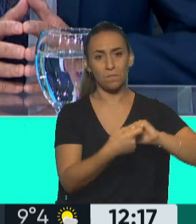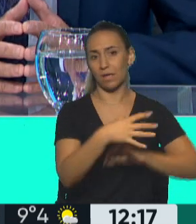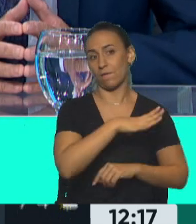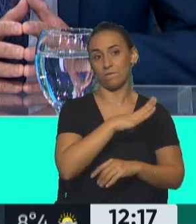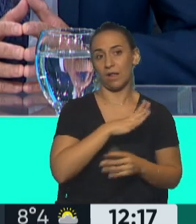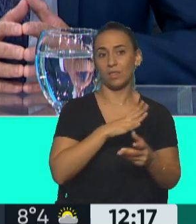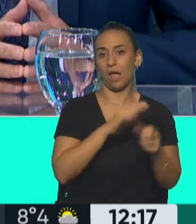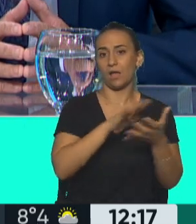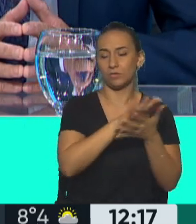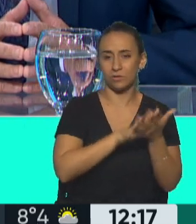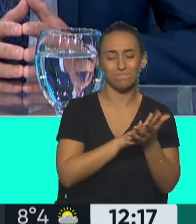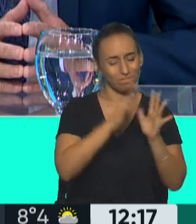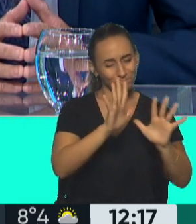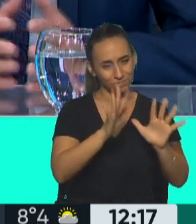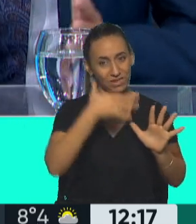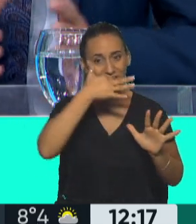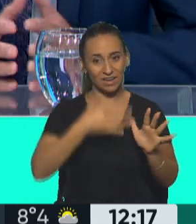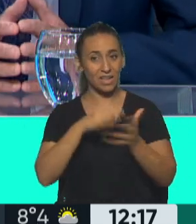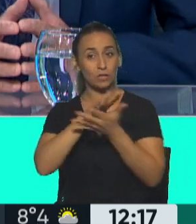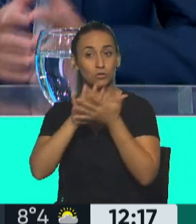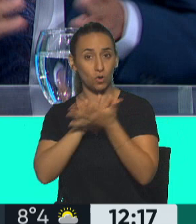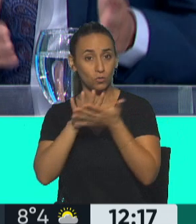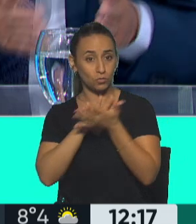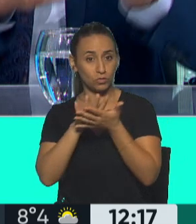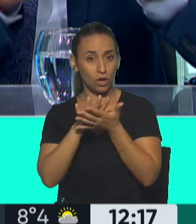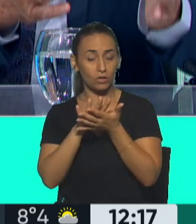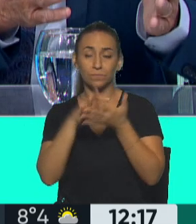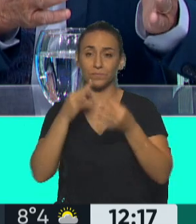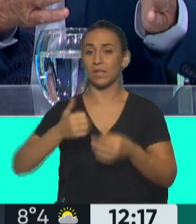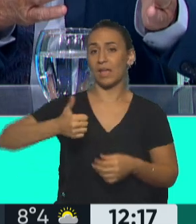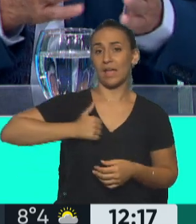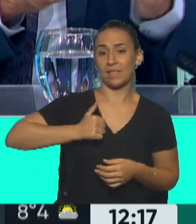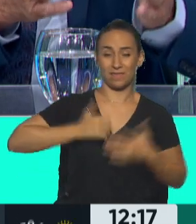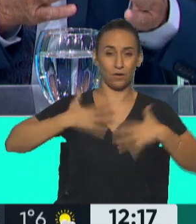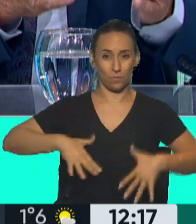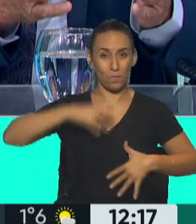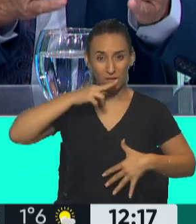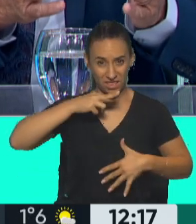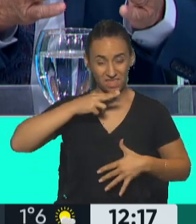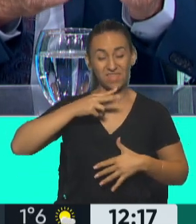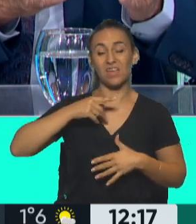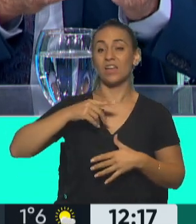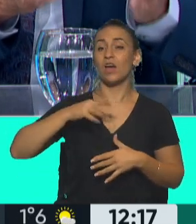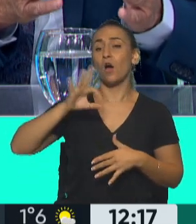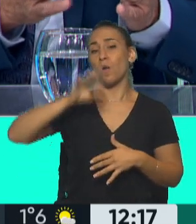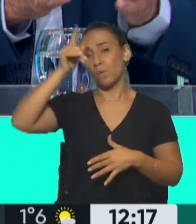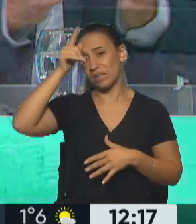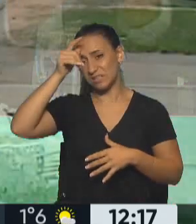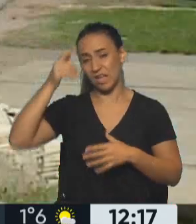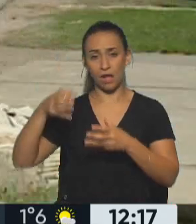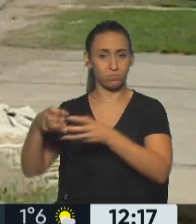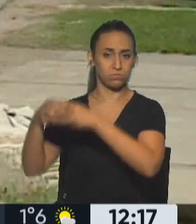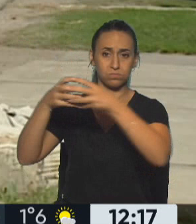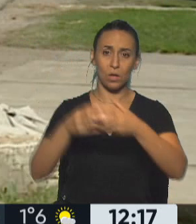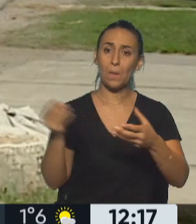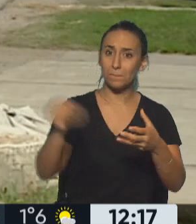definir. La solución pasa, los gendarmes, las fuerzas federales, pueden ser una solución transitoria